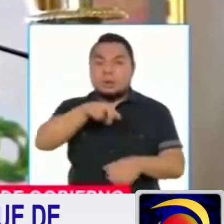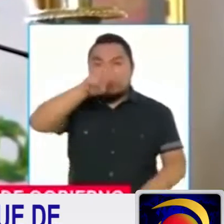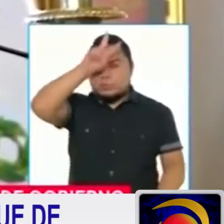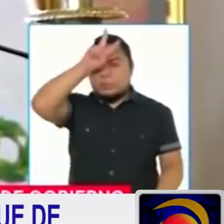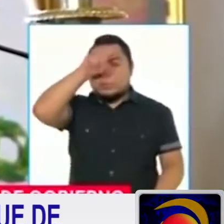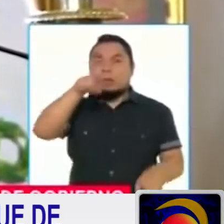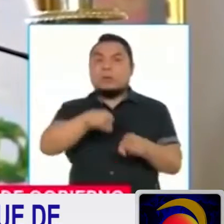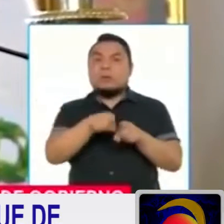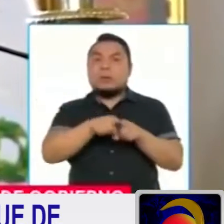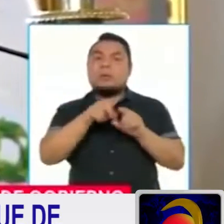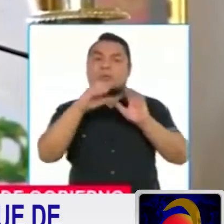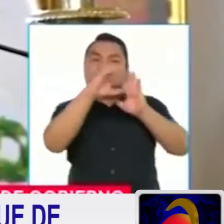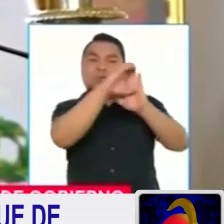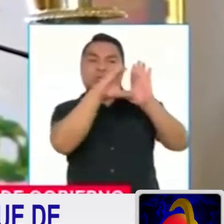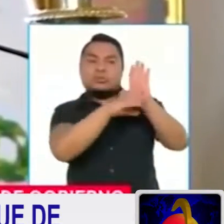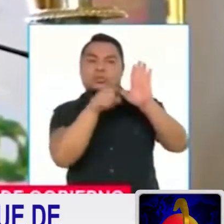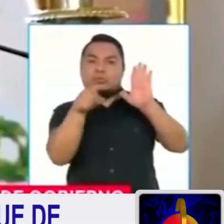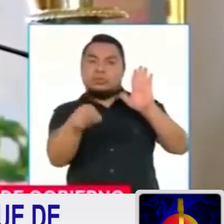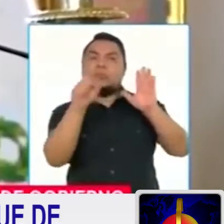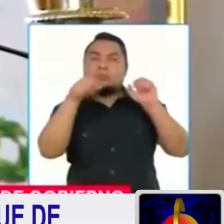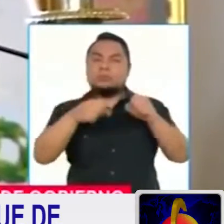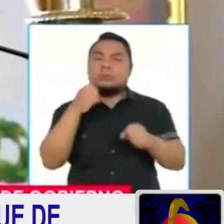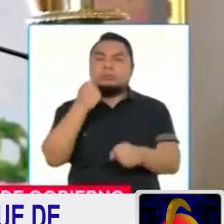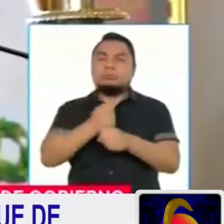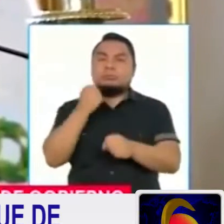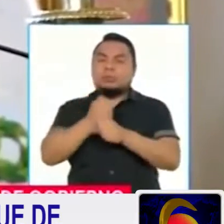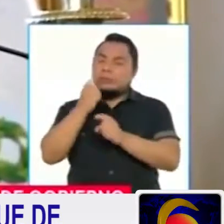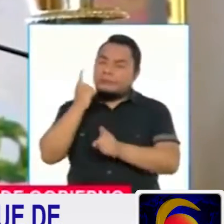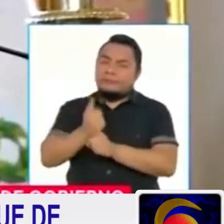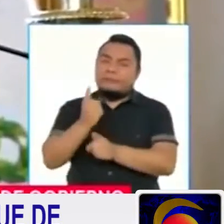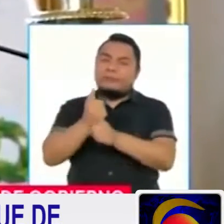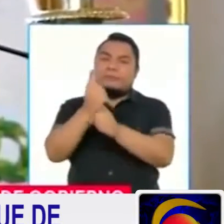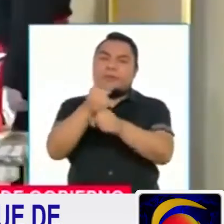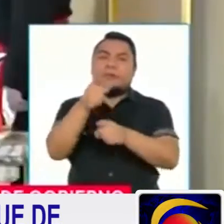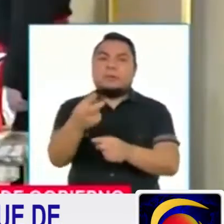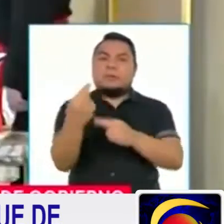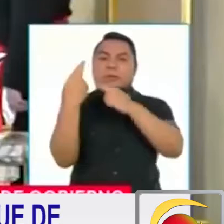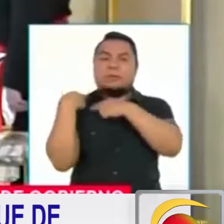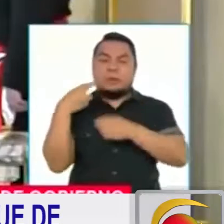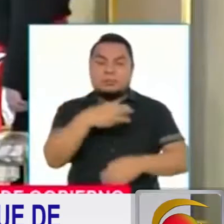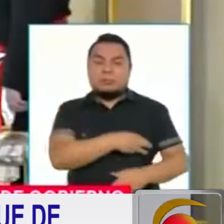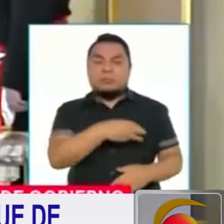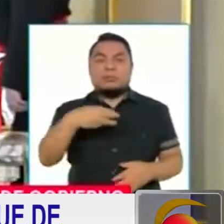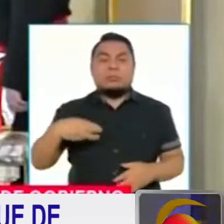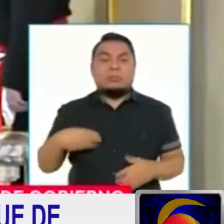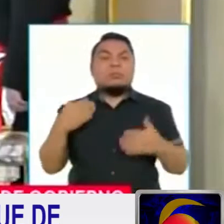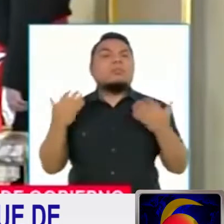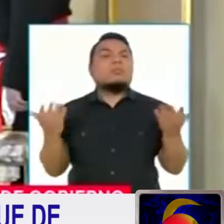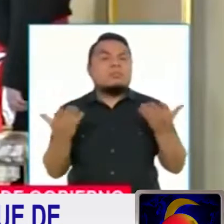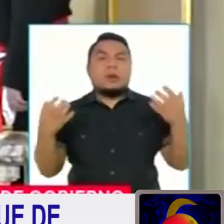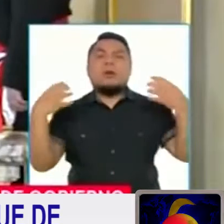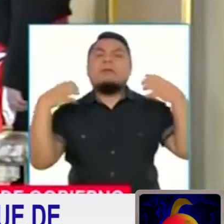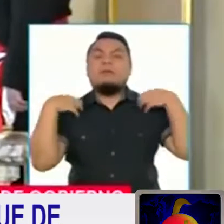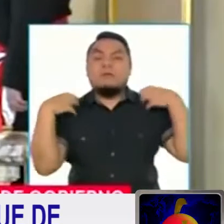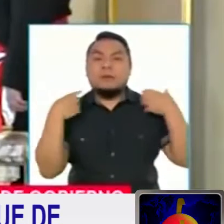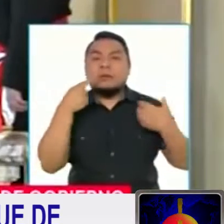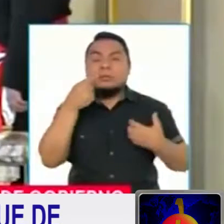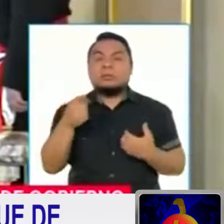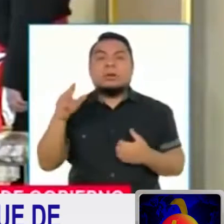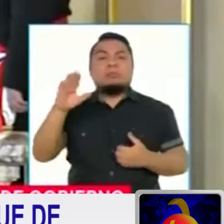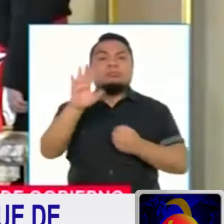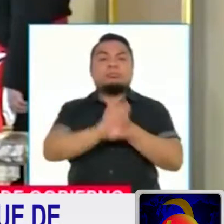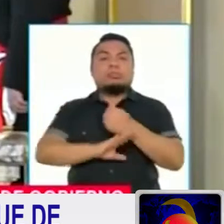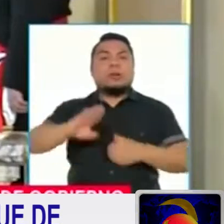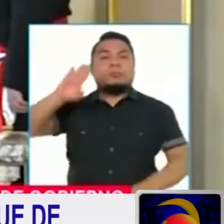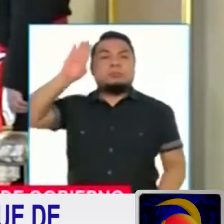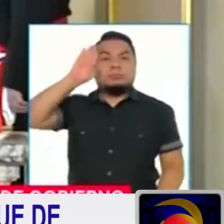Policía Nacional, inclusive se dio de baja a 16 generales, señaló que el presidente de la República, Sagasti, tiene la decisión y en el